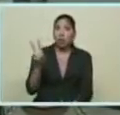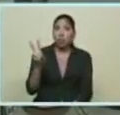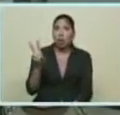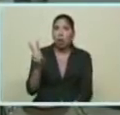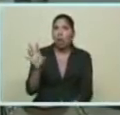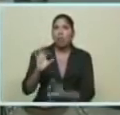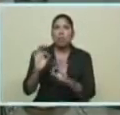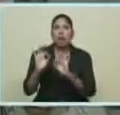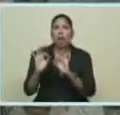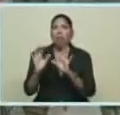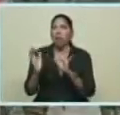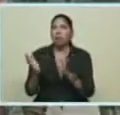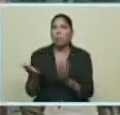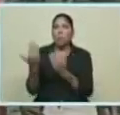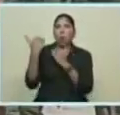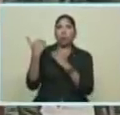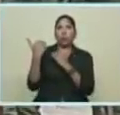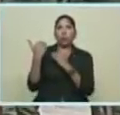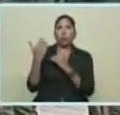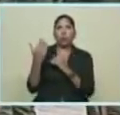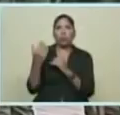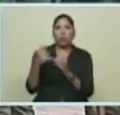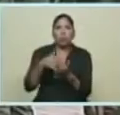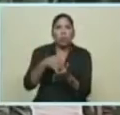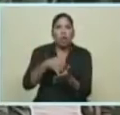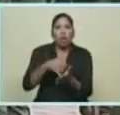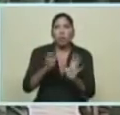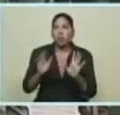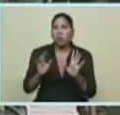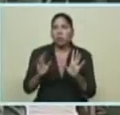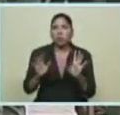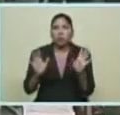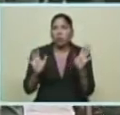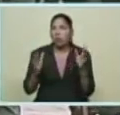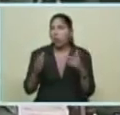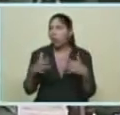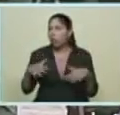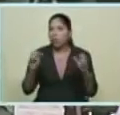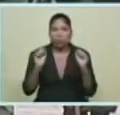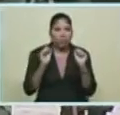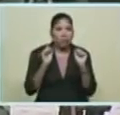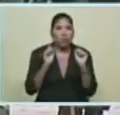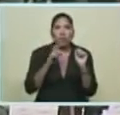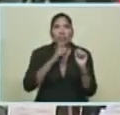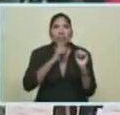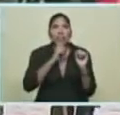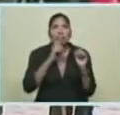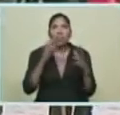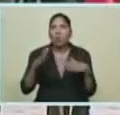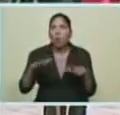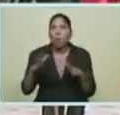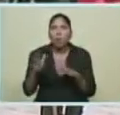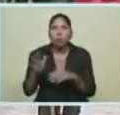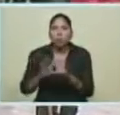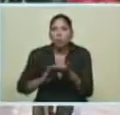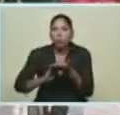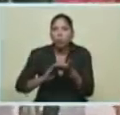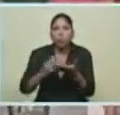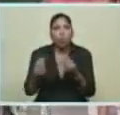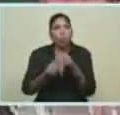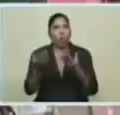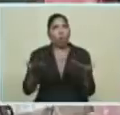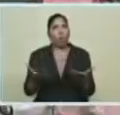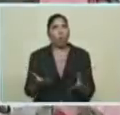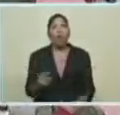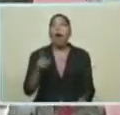sustento, para que la patria no tenga de dónde agarrarse en los momentos de mayor dificultad. Para eso